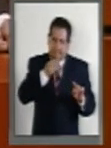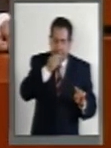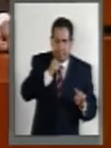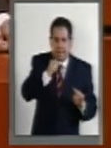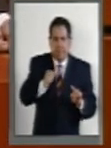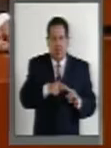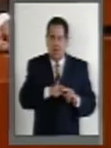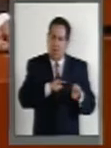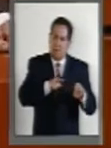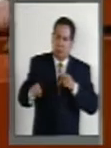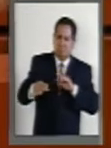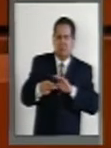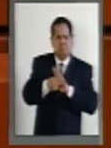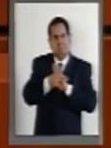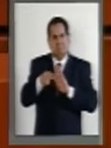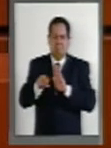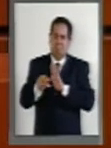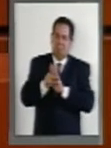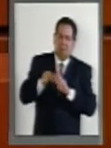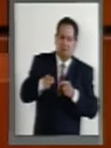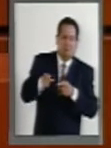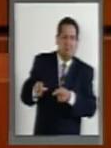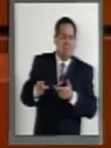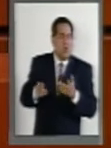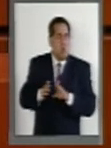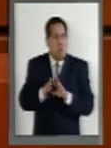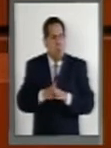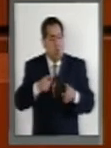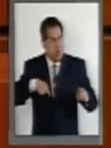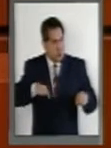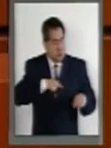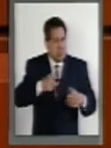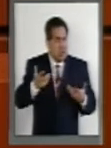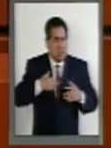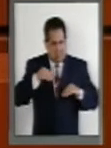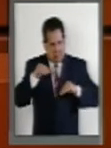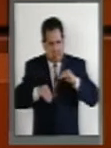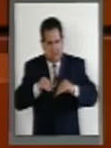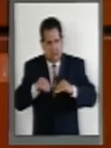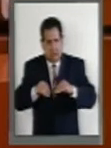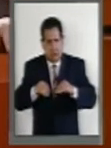ponernos epítetos, habría que trabajar nosotros,